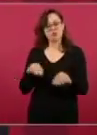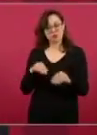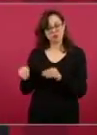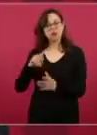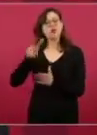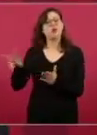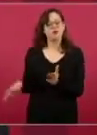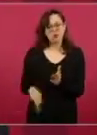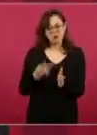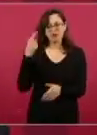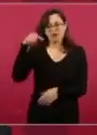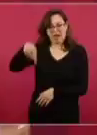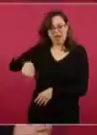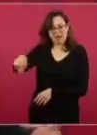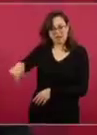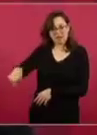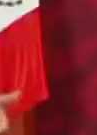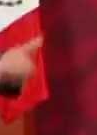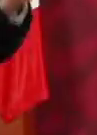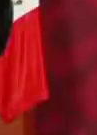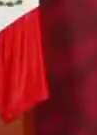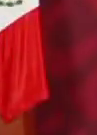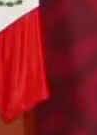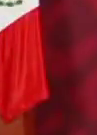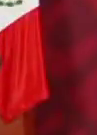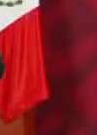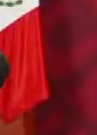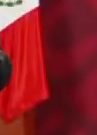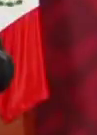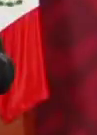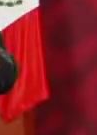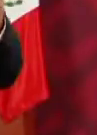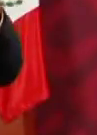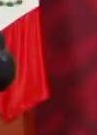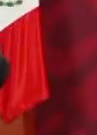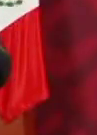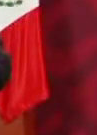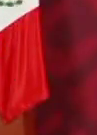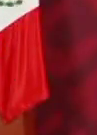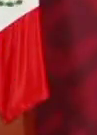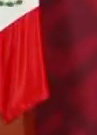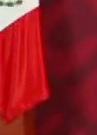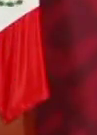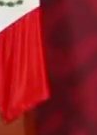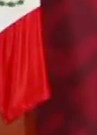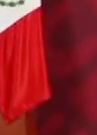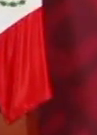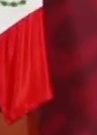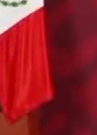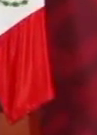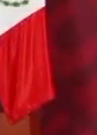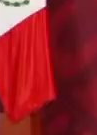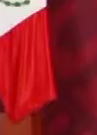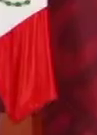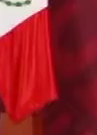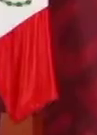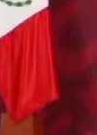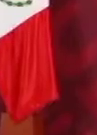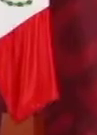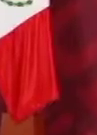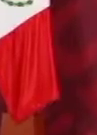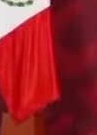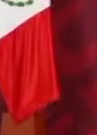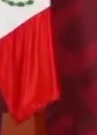produciendo fertilizante. Al mismo tiempo, tomamos la decisión de